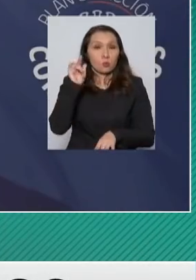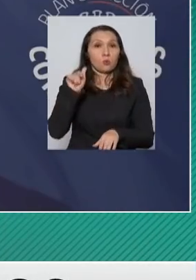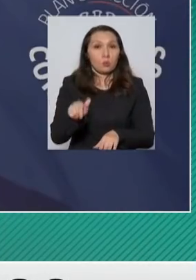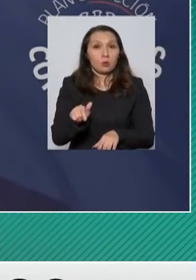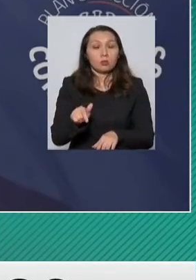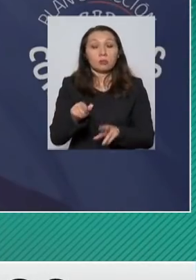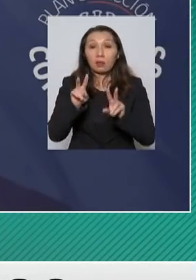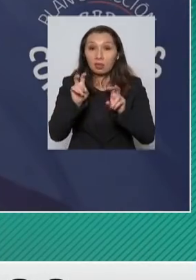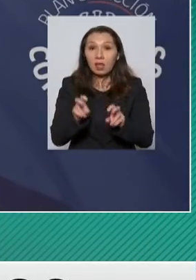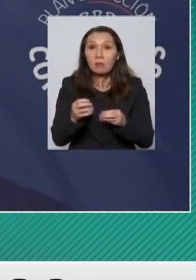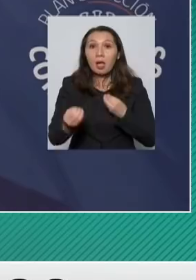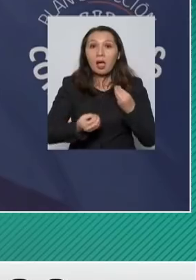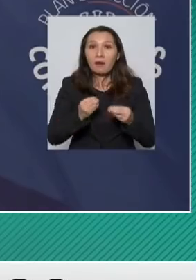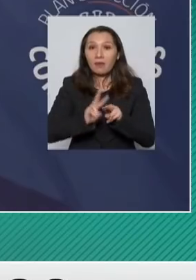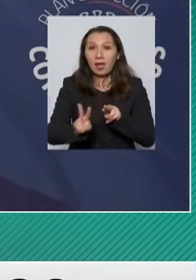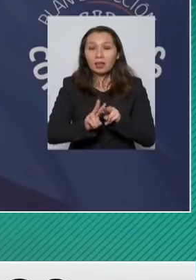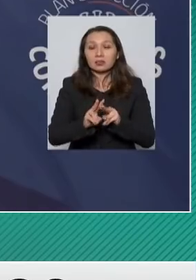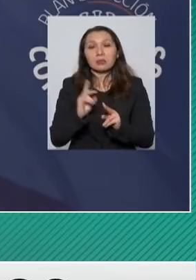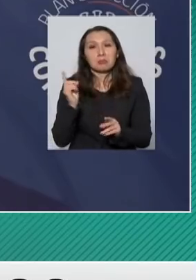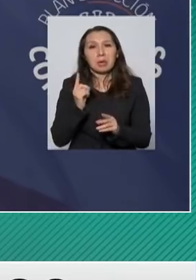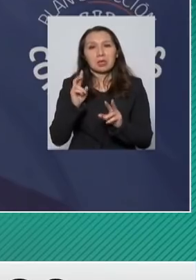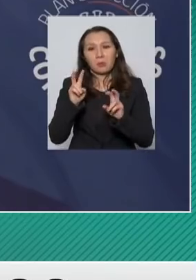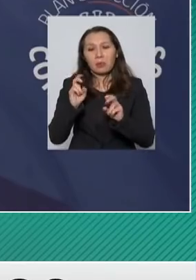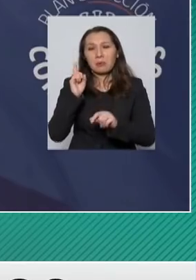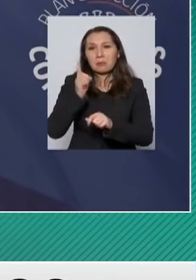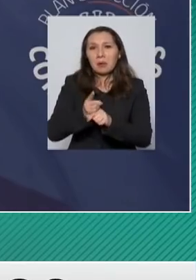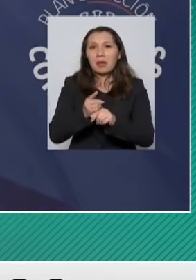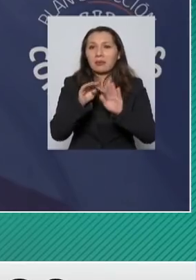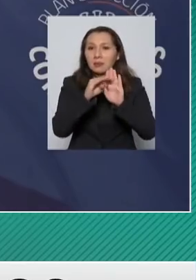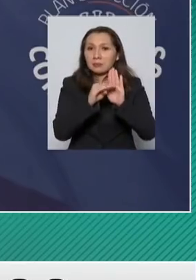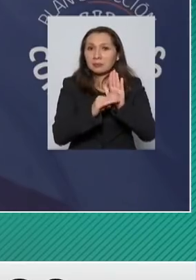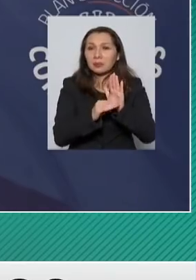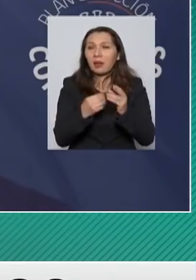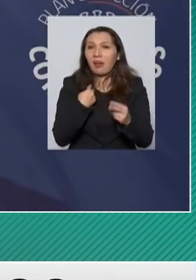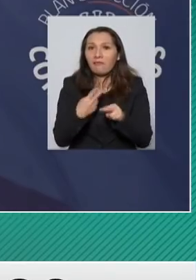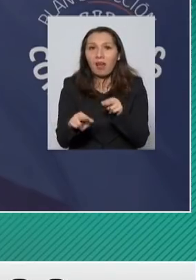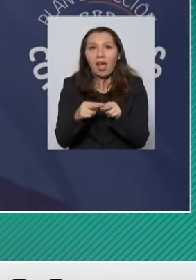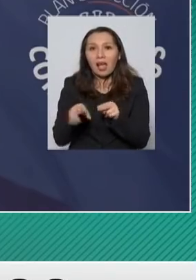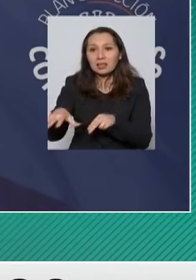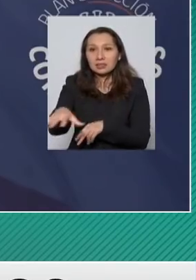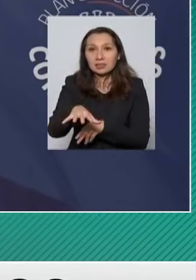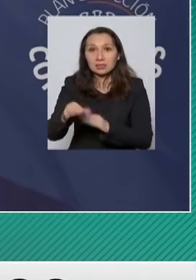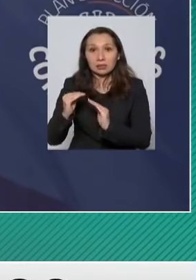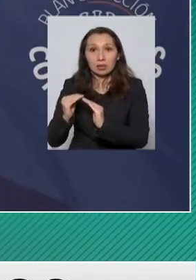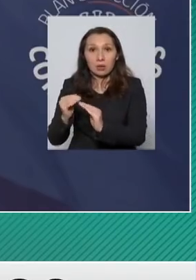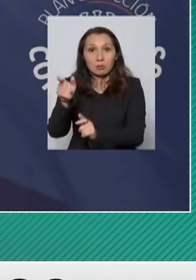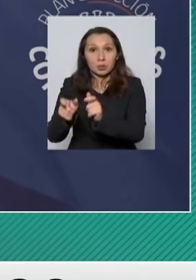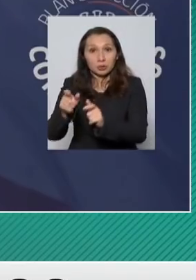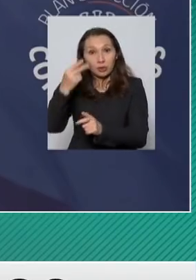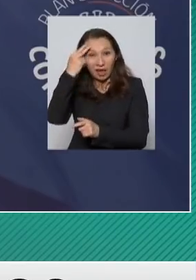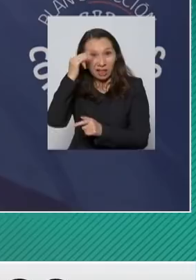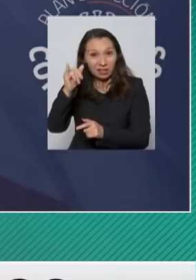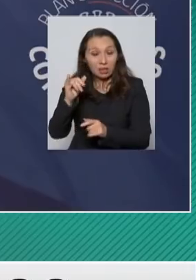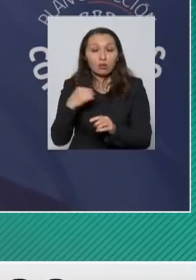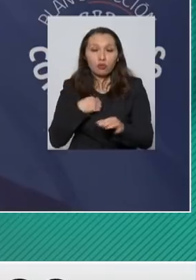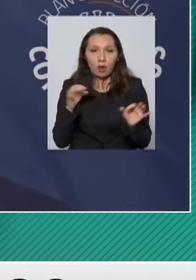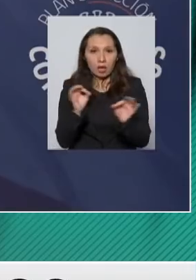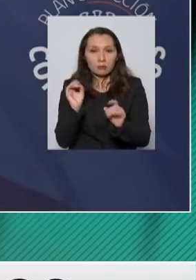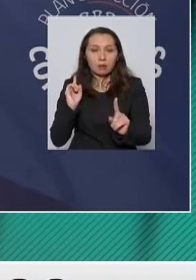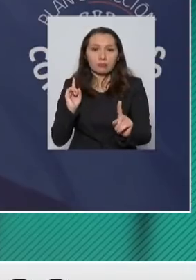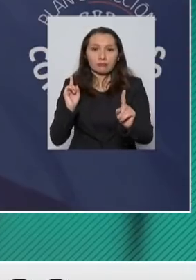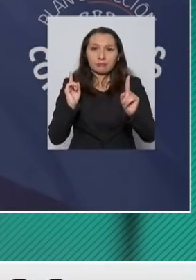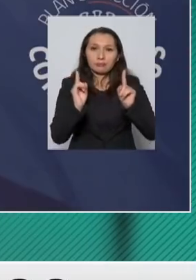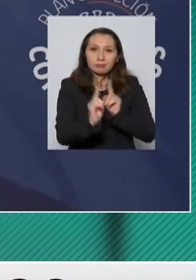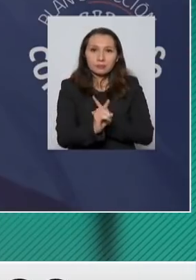Y respecto a la medida particular en relación a esta comunidad, dejo con ustedes a don